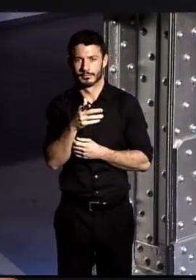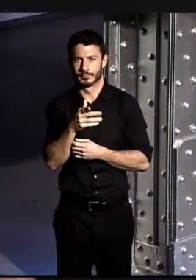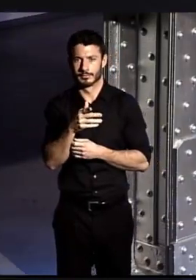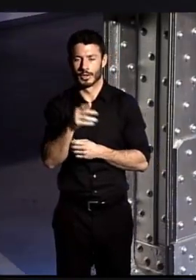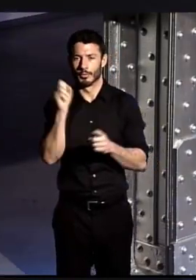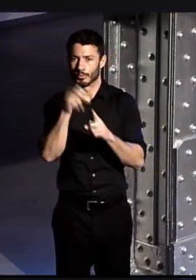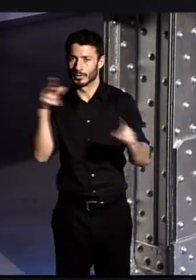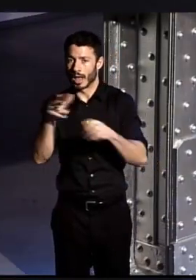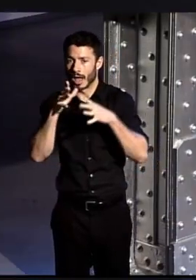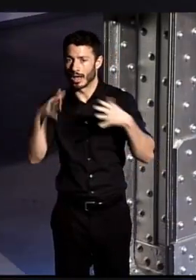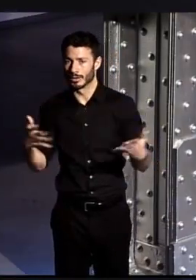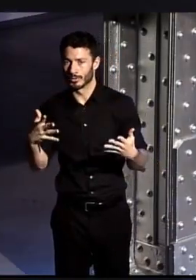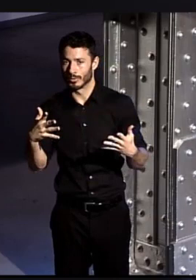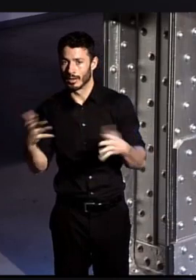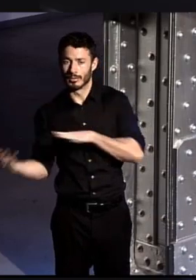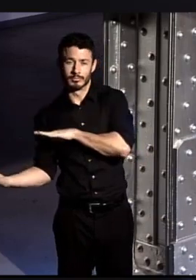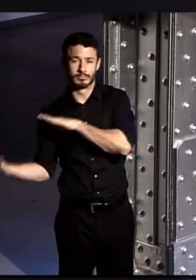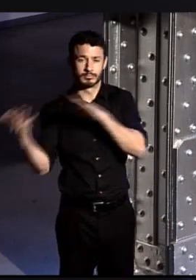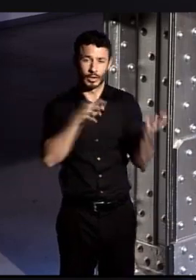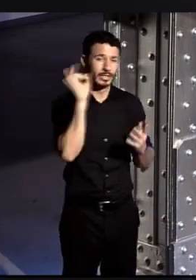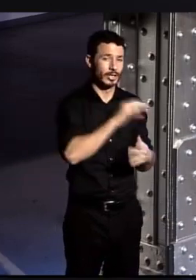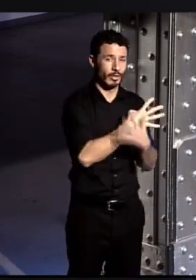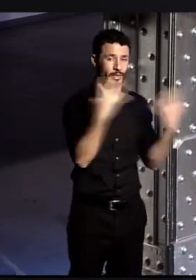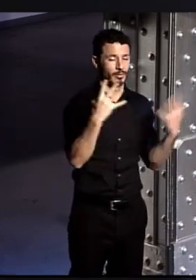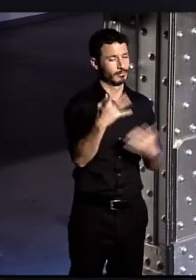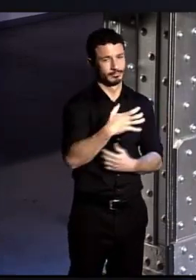nuestro siglo a un escritor del siglo XIX.